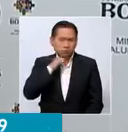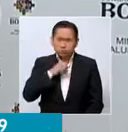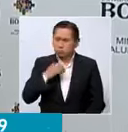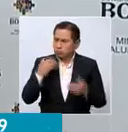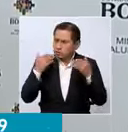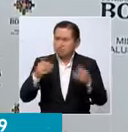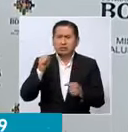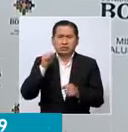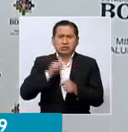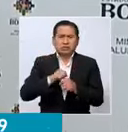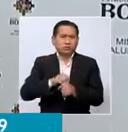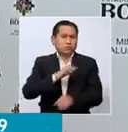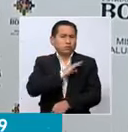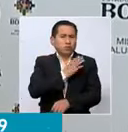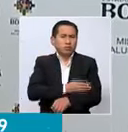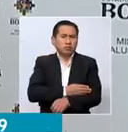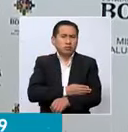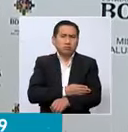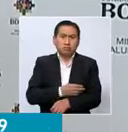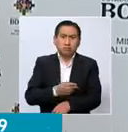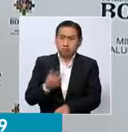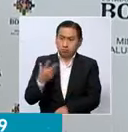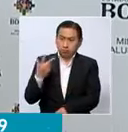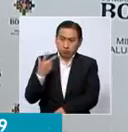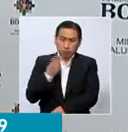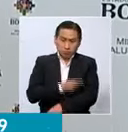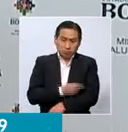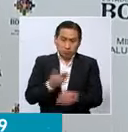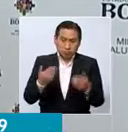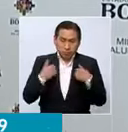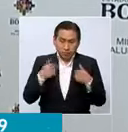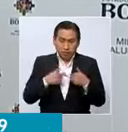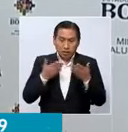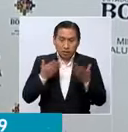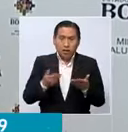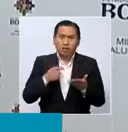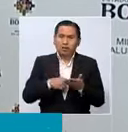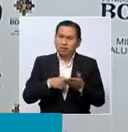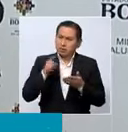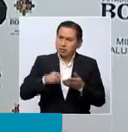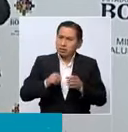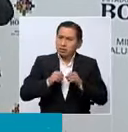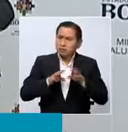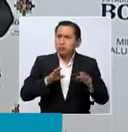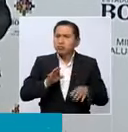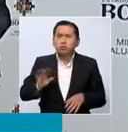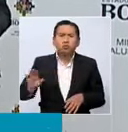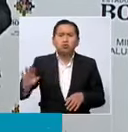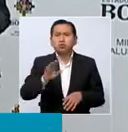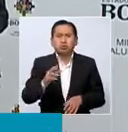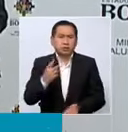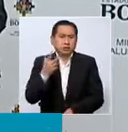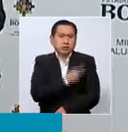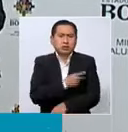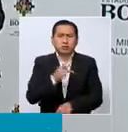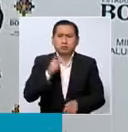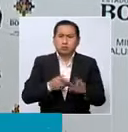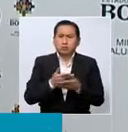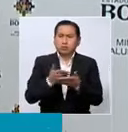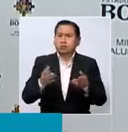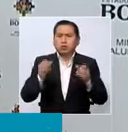para hacer que todas las dosis de vacunas que tengamos estén en cada uno de los bolivianos donde sea